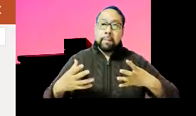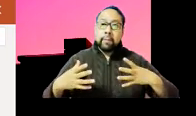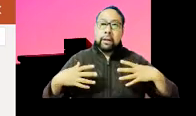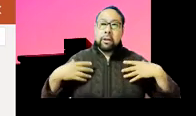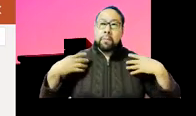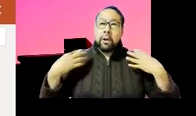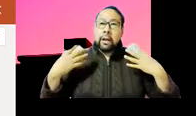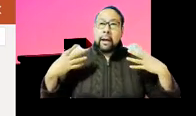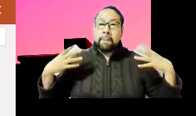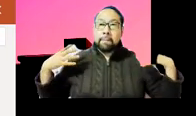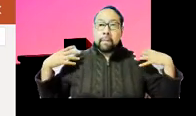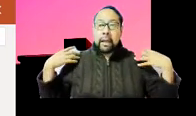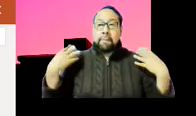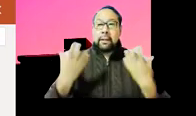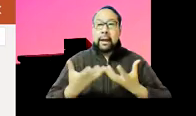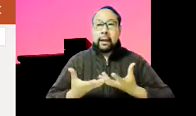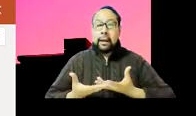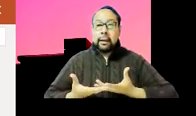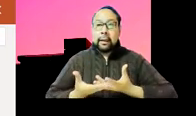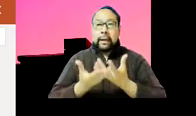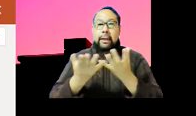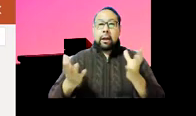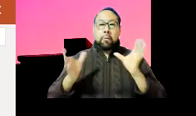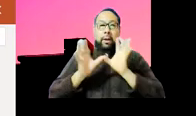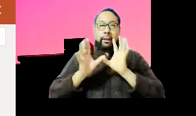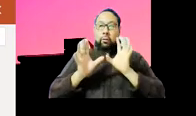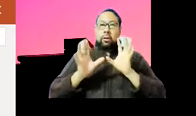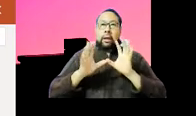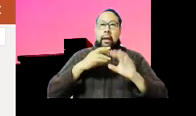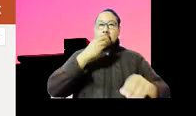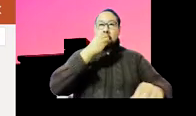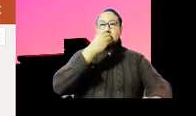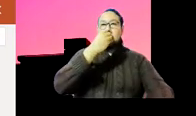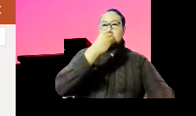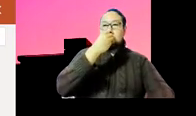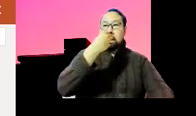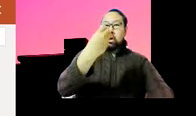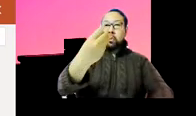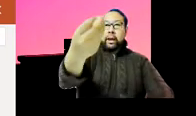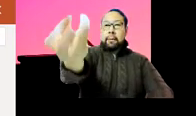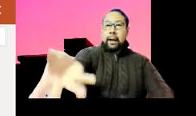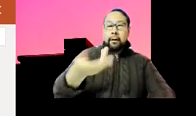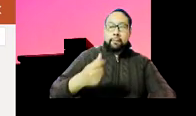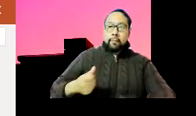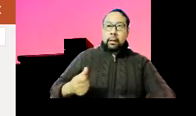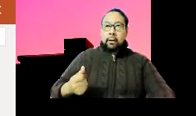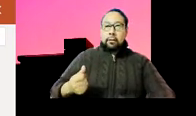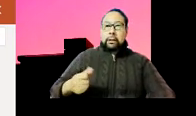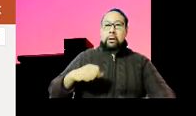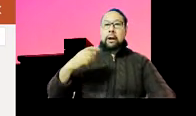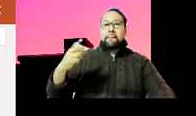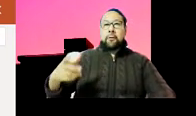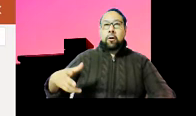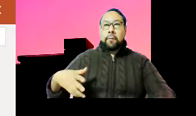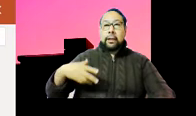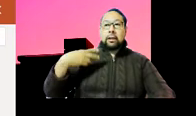Entonces, ya el mensaje queda completo. Ah, tiene un buen hablar.